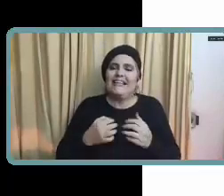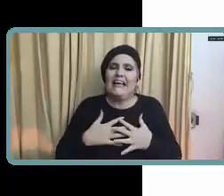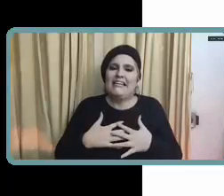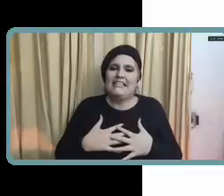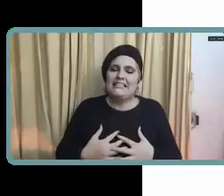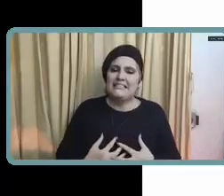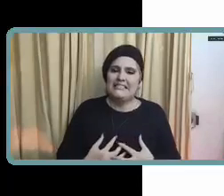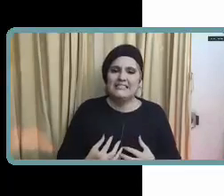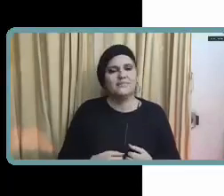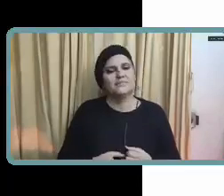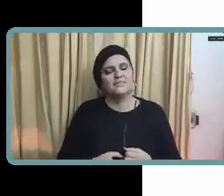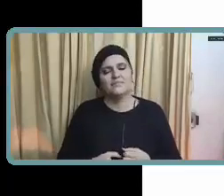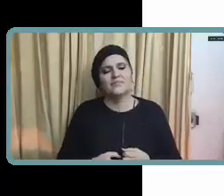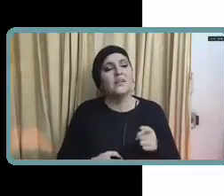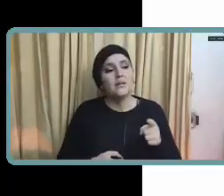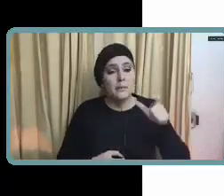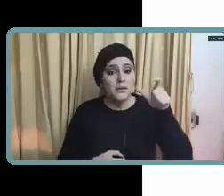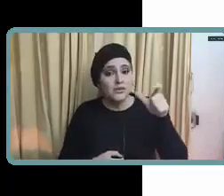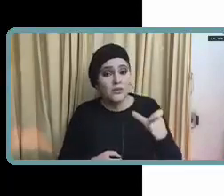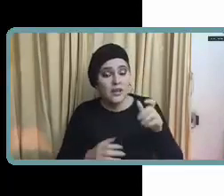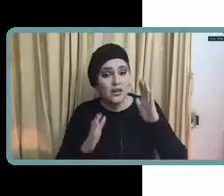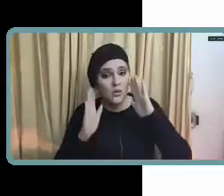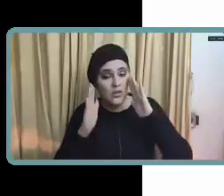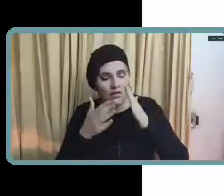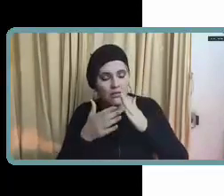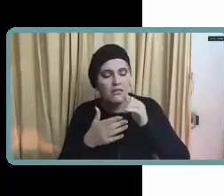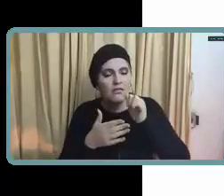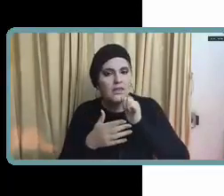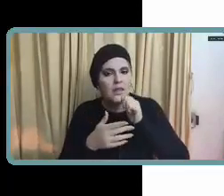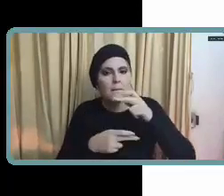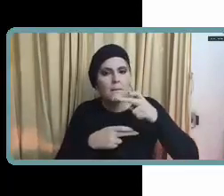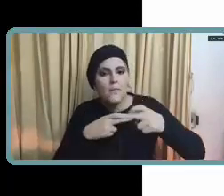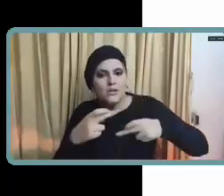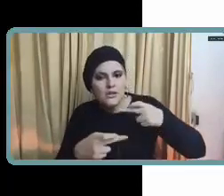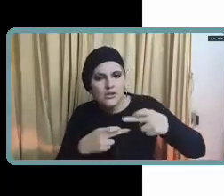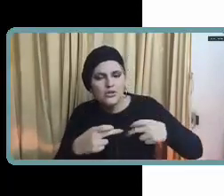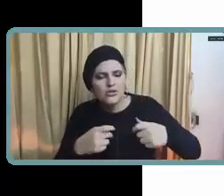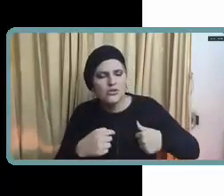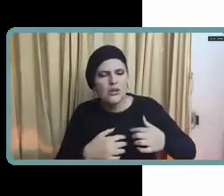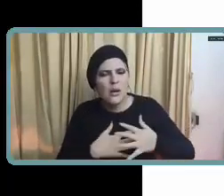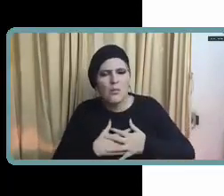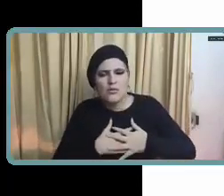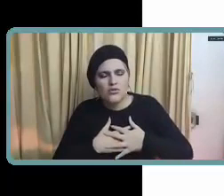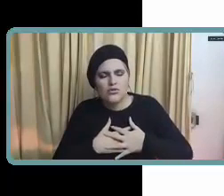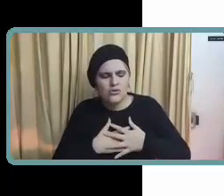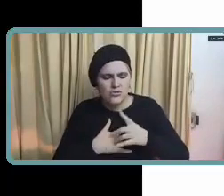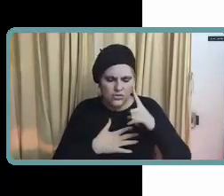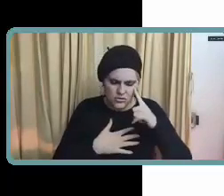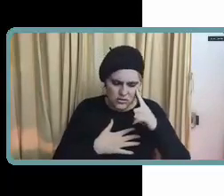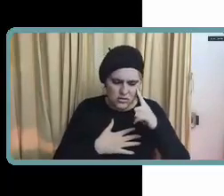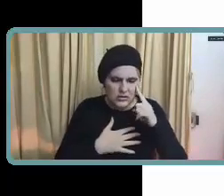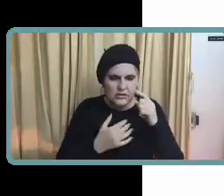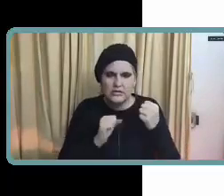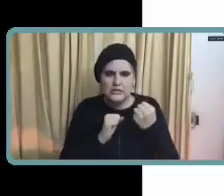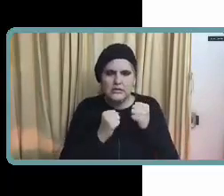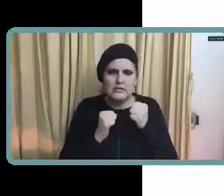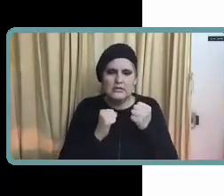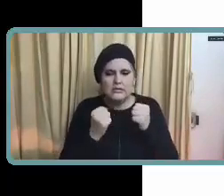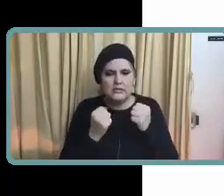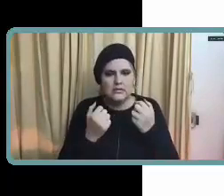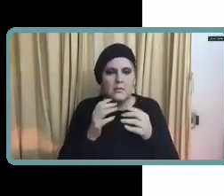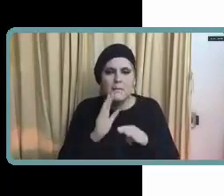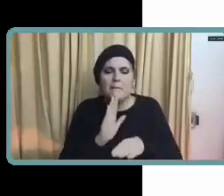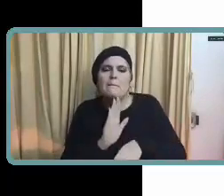autistas que tienen dificultades en el procesamiento de emociones tienen más niveles de ansiedad, por muchas otras